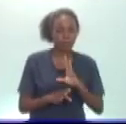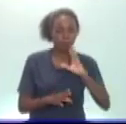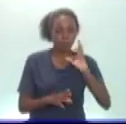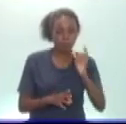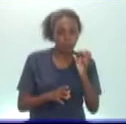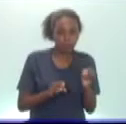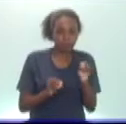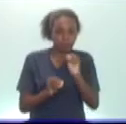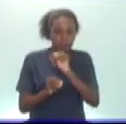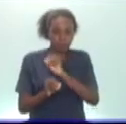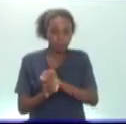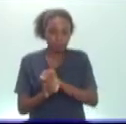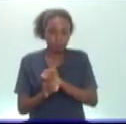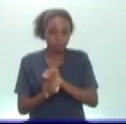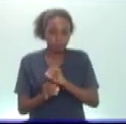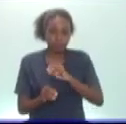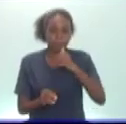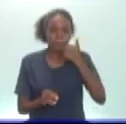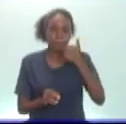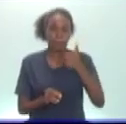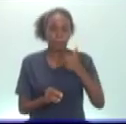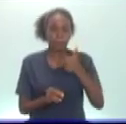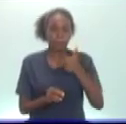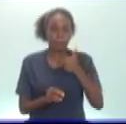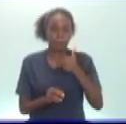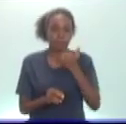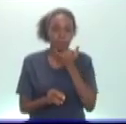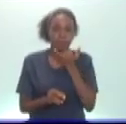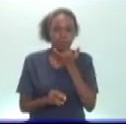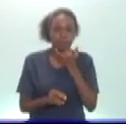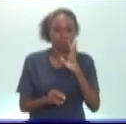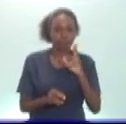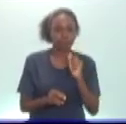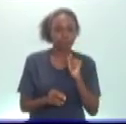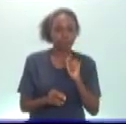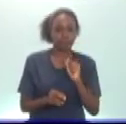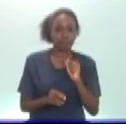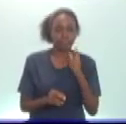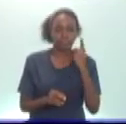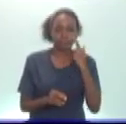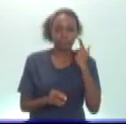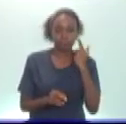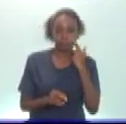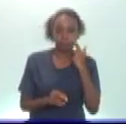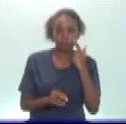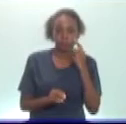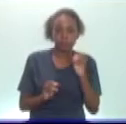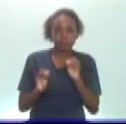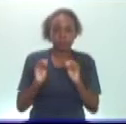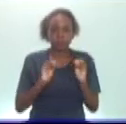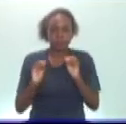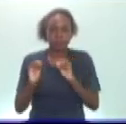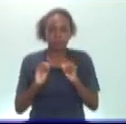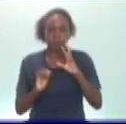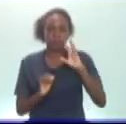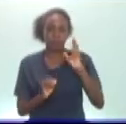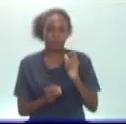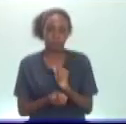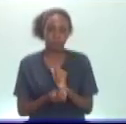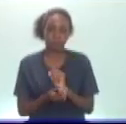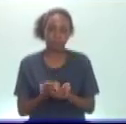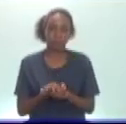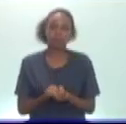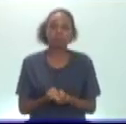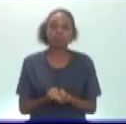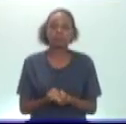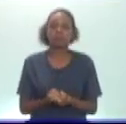ahí tenemos entonces errores de cálculo. Por lo tanto, es importante que ustedes se fijen en la colocación de los números. Fíjense cómo